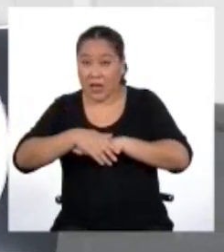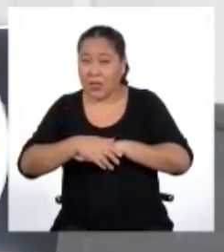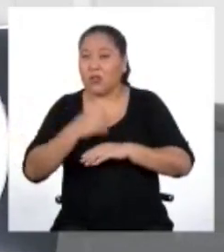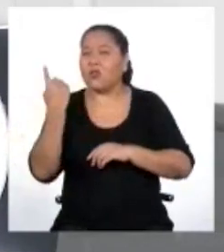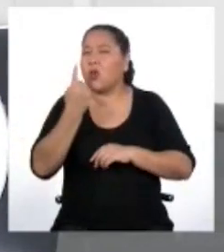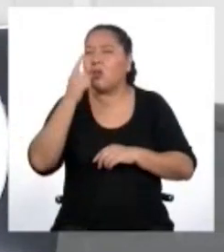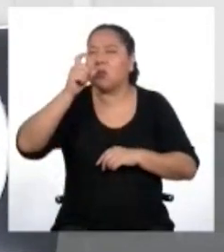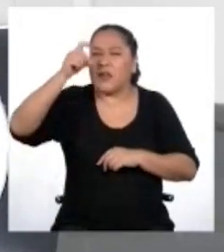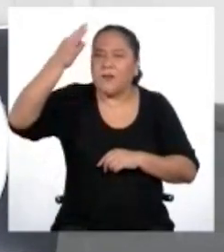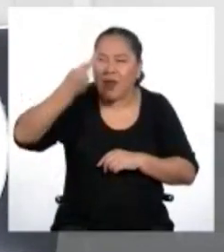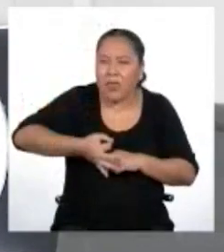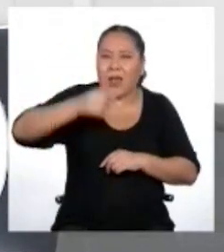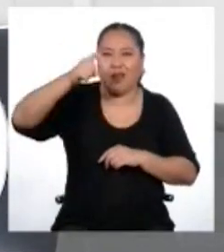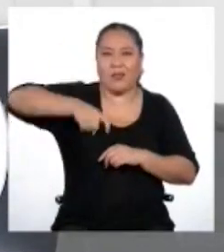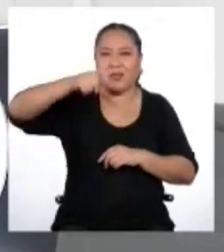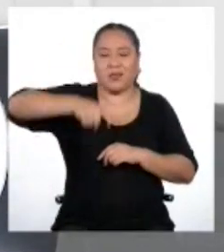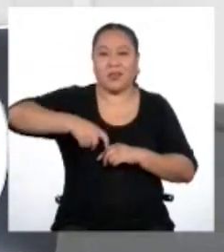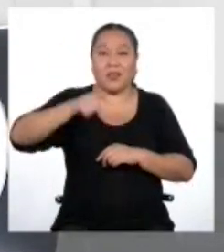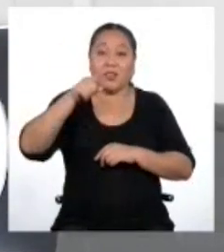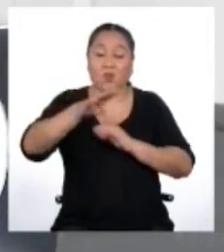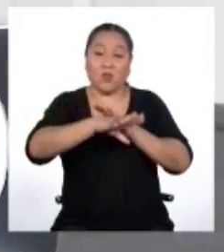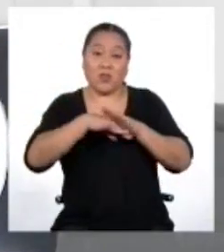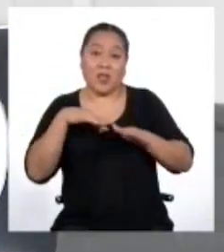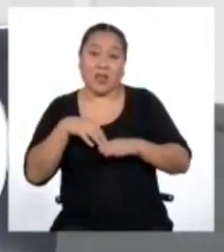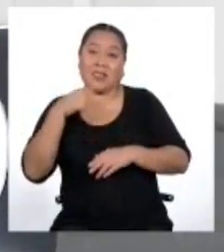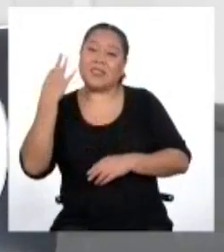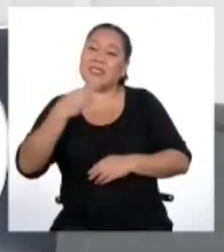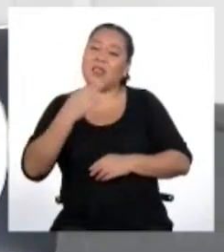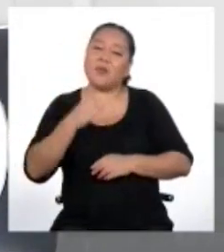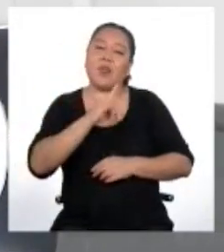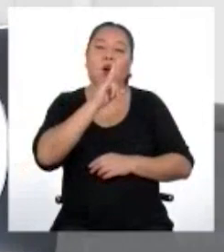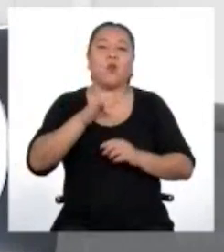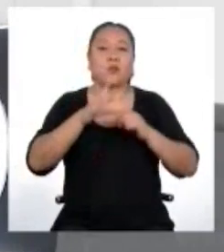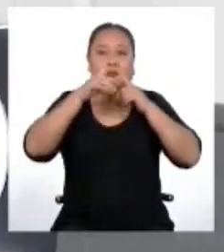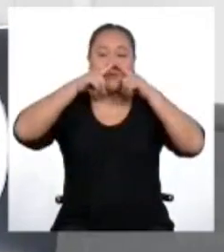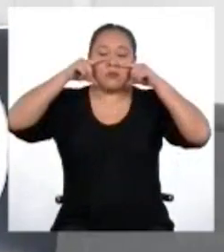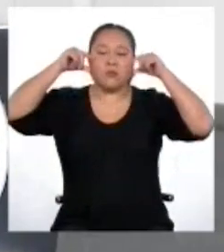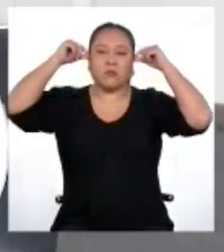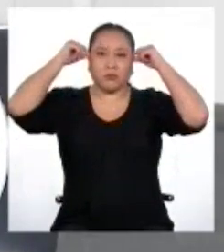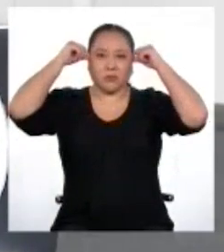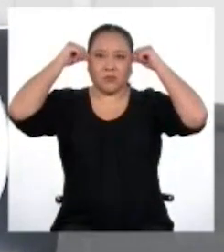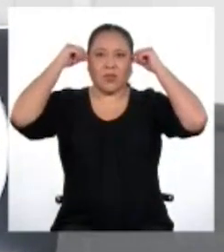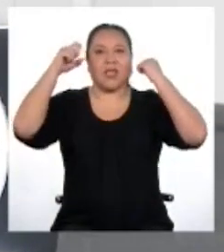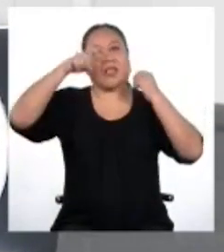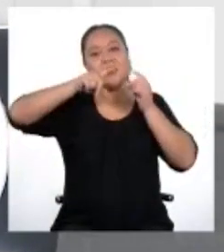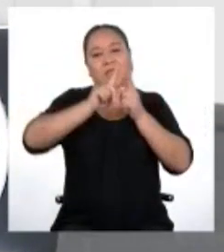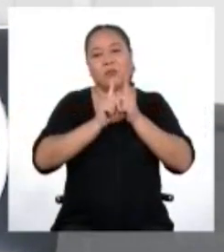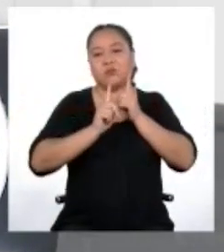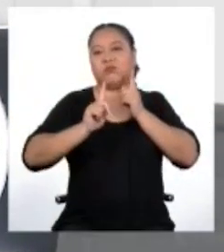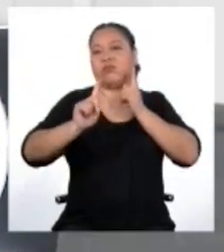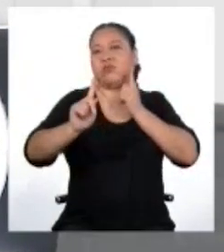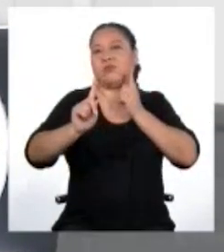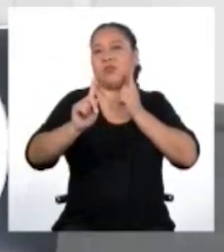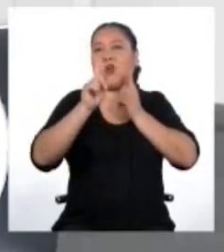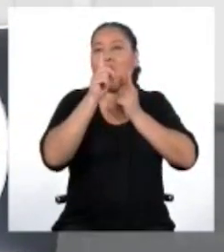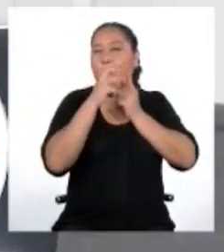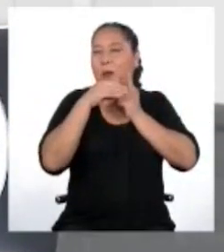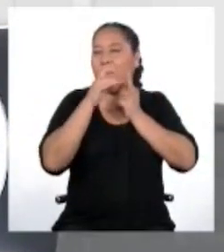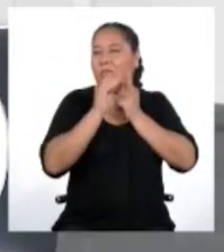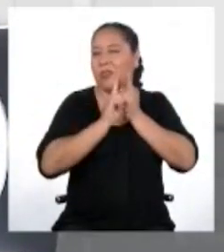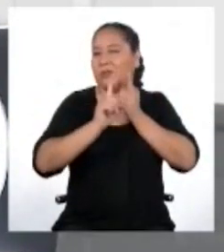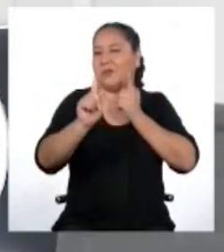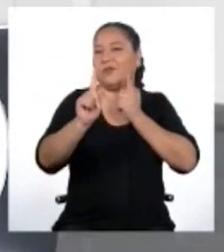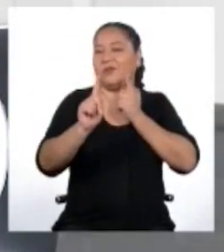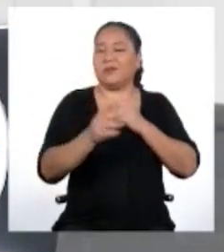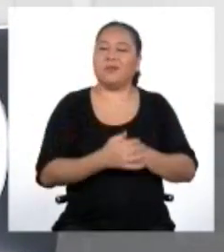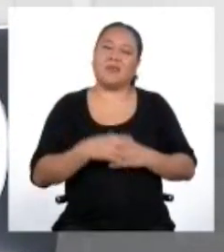cuando sea necesario. Y cuando lo hagan, utilicen siempre una mascarilla y mantengan una distancia social de 1 metro como mínimo.